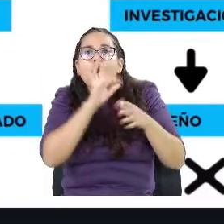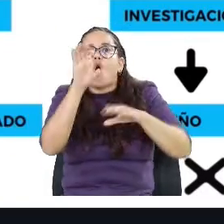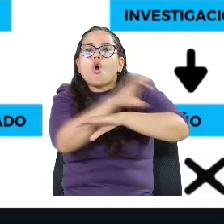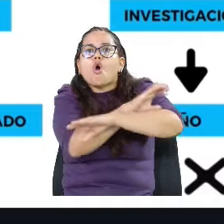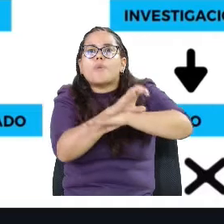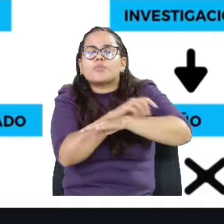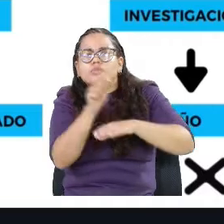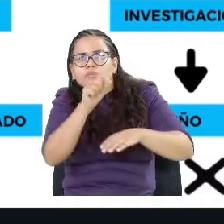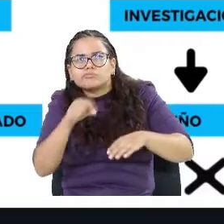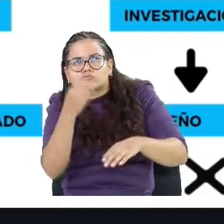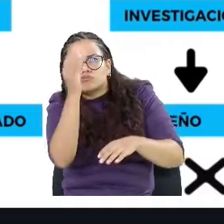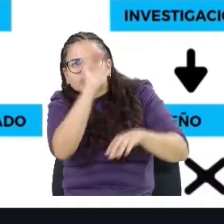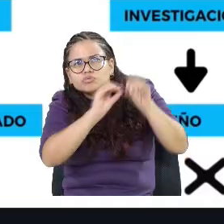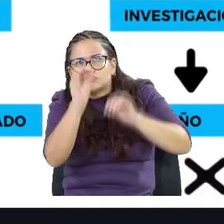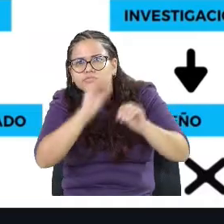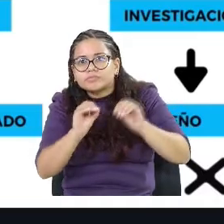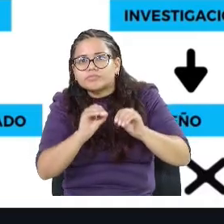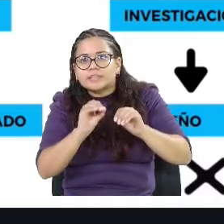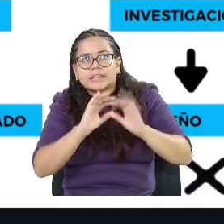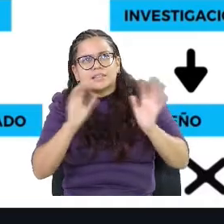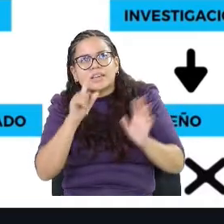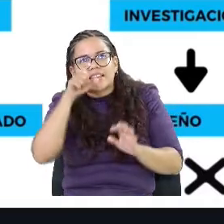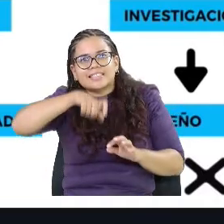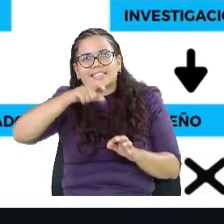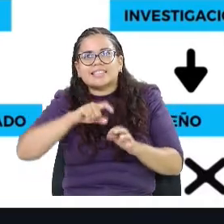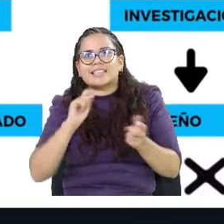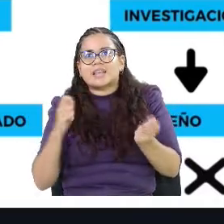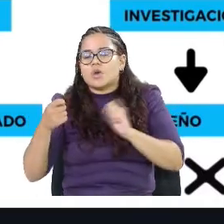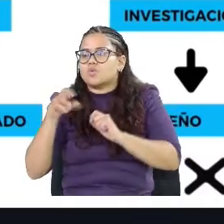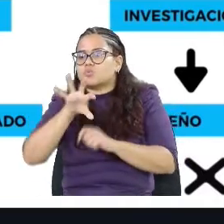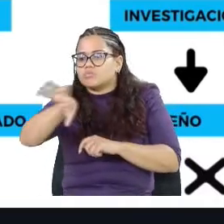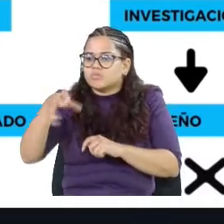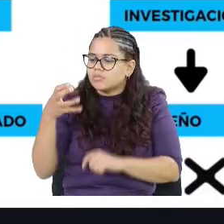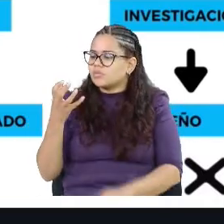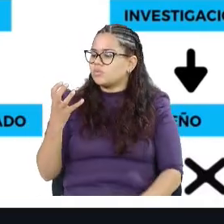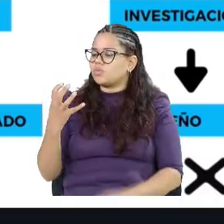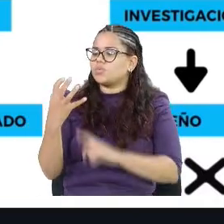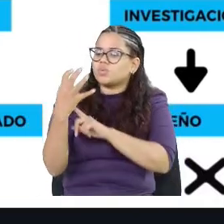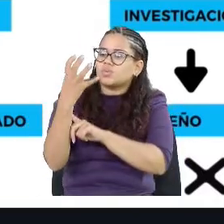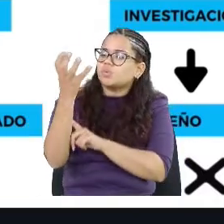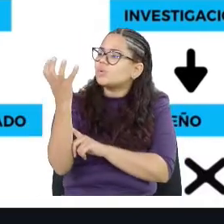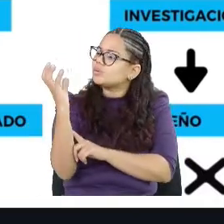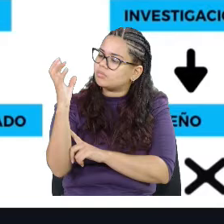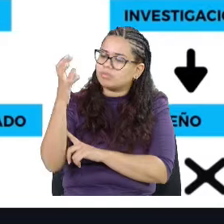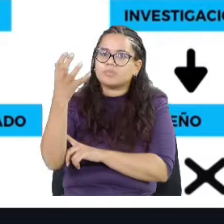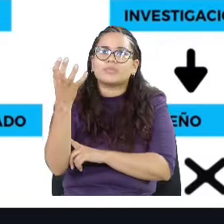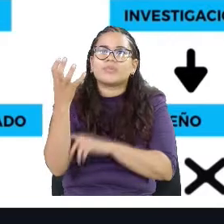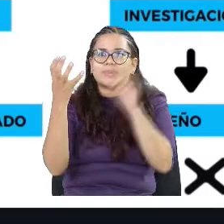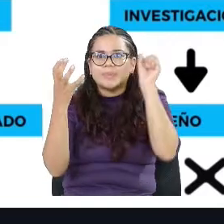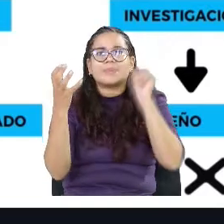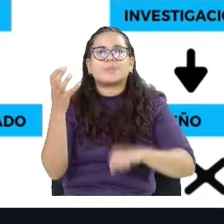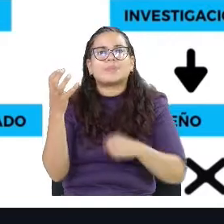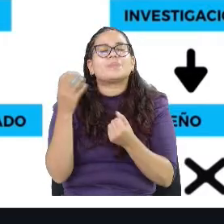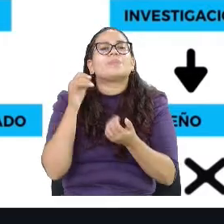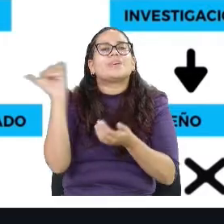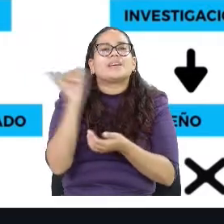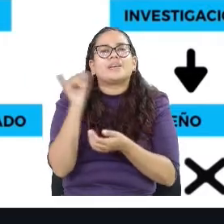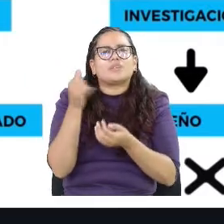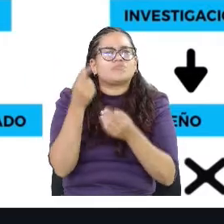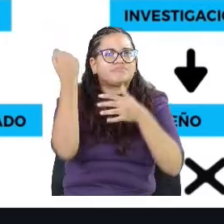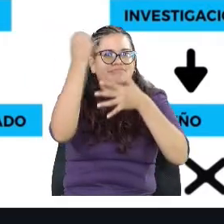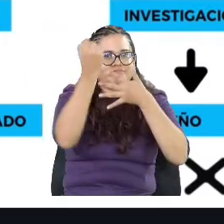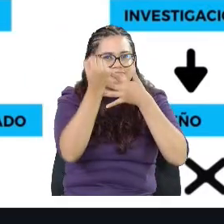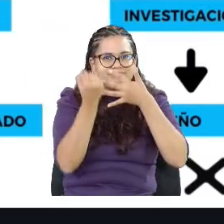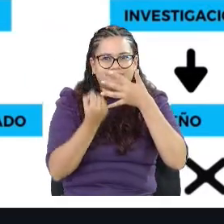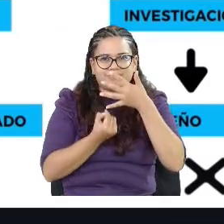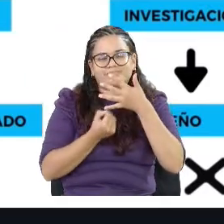ahorita necesitamos que esa idea tome una forma física para que la podamos comprobar con diferentes aspectos